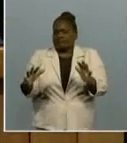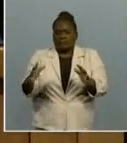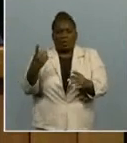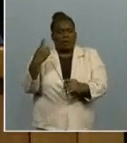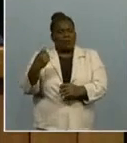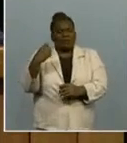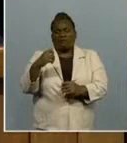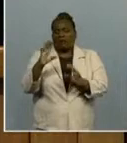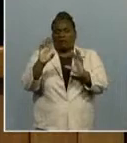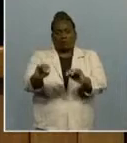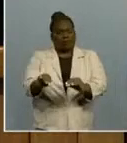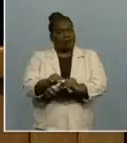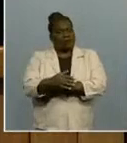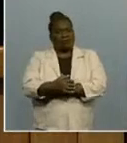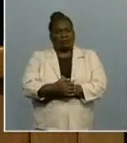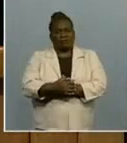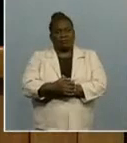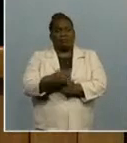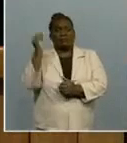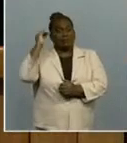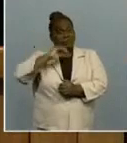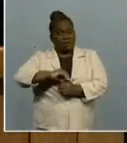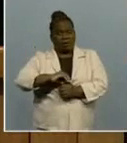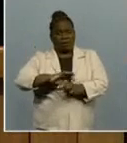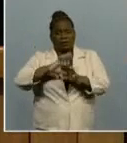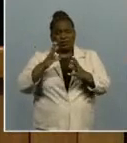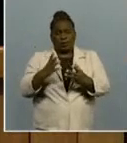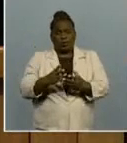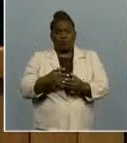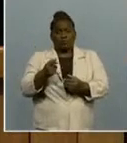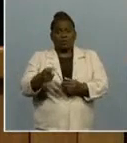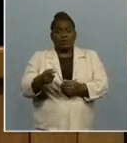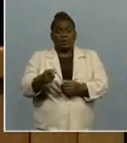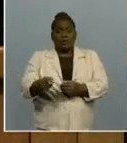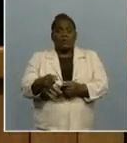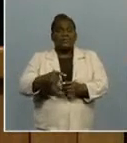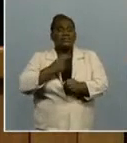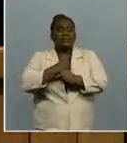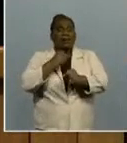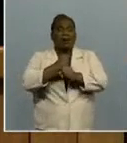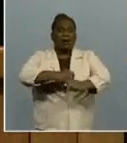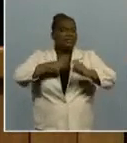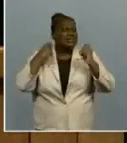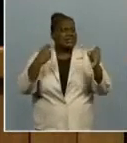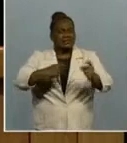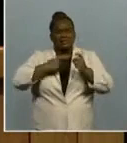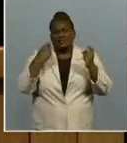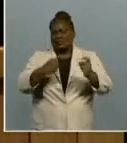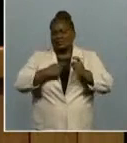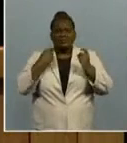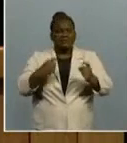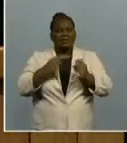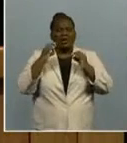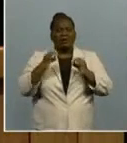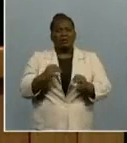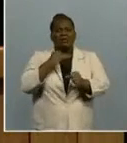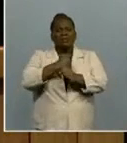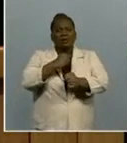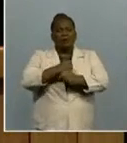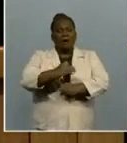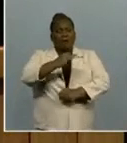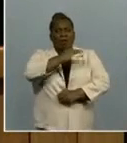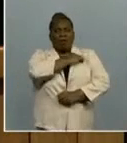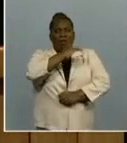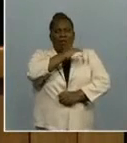necesario hablar es conocido por su actividad infatigable su trabajo constante y metódico en las fuerzas